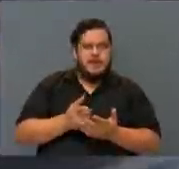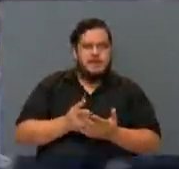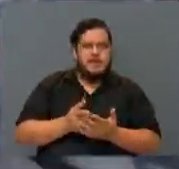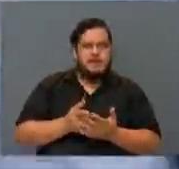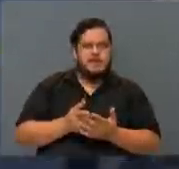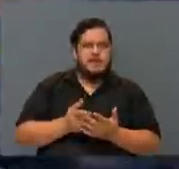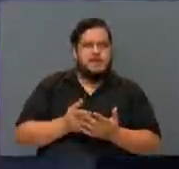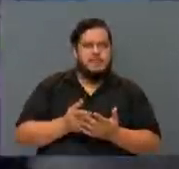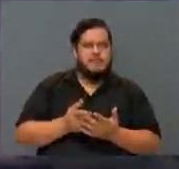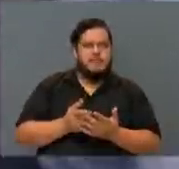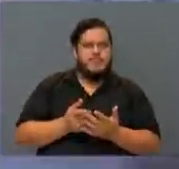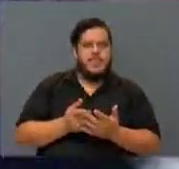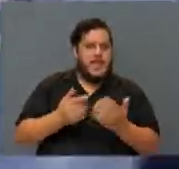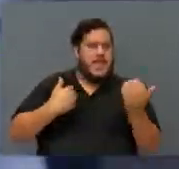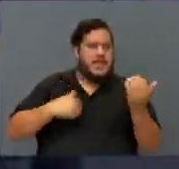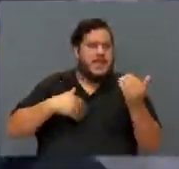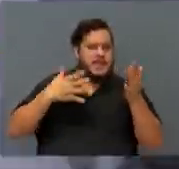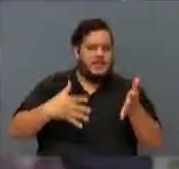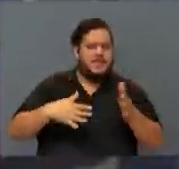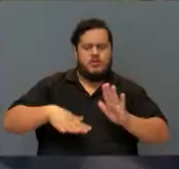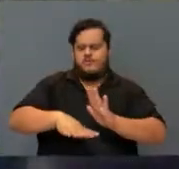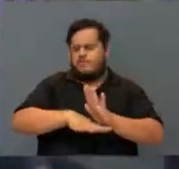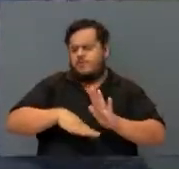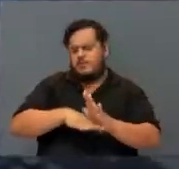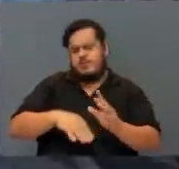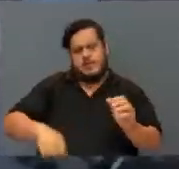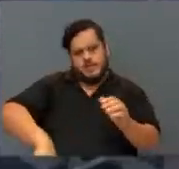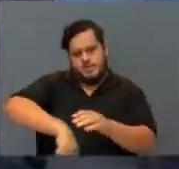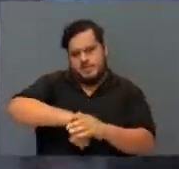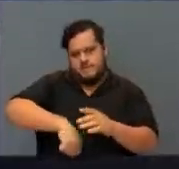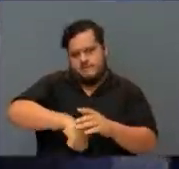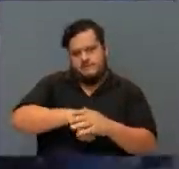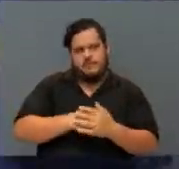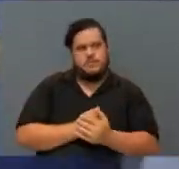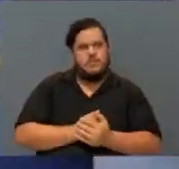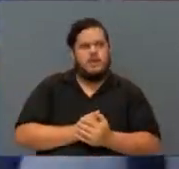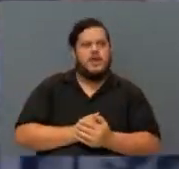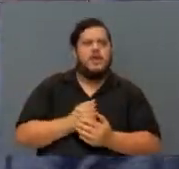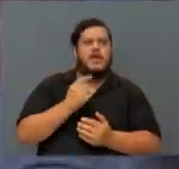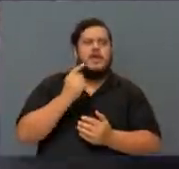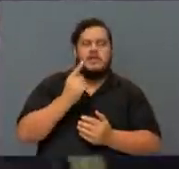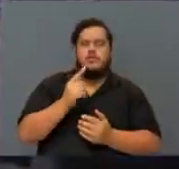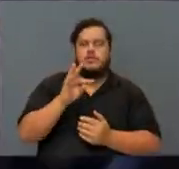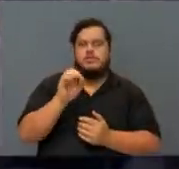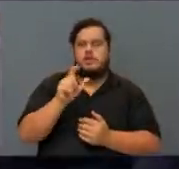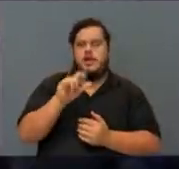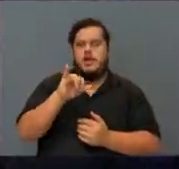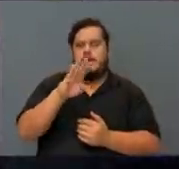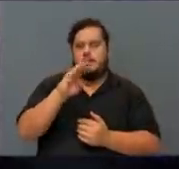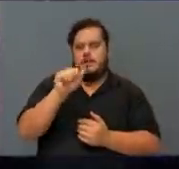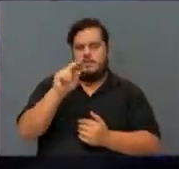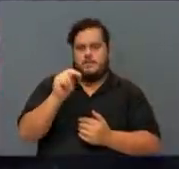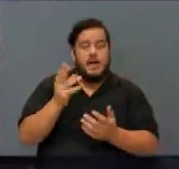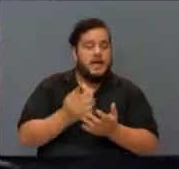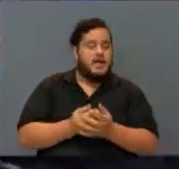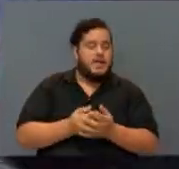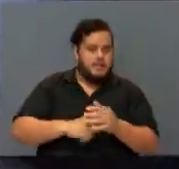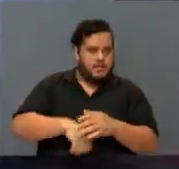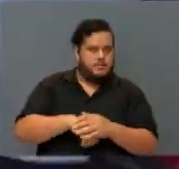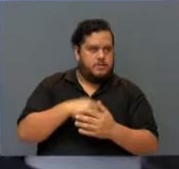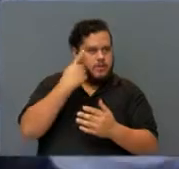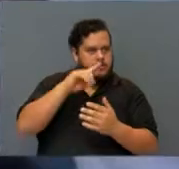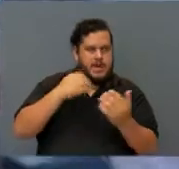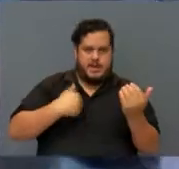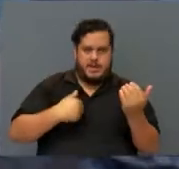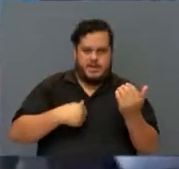argentino es fundamentalista del fútbol es un talibán del fútbol el argentino para el argentino